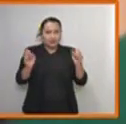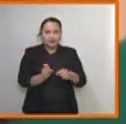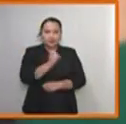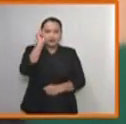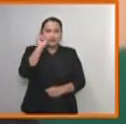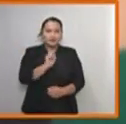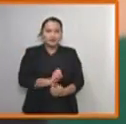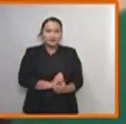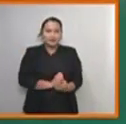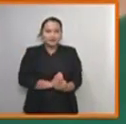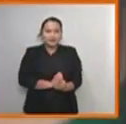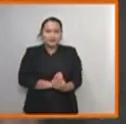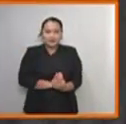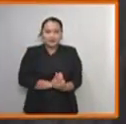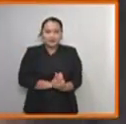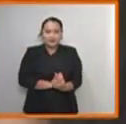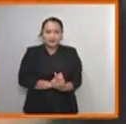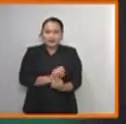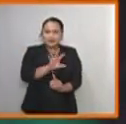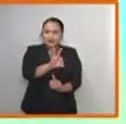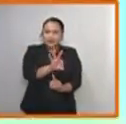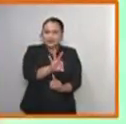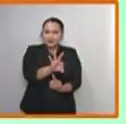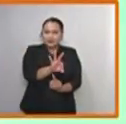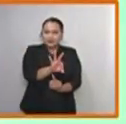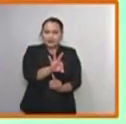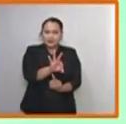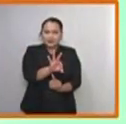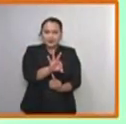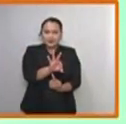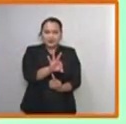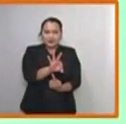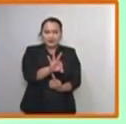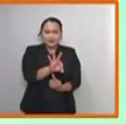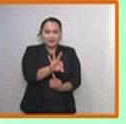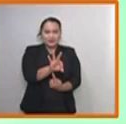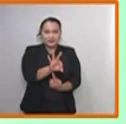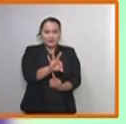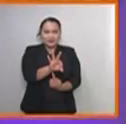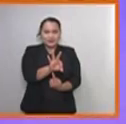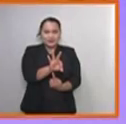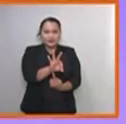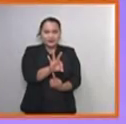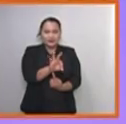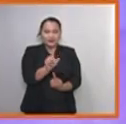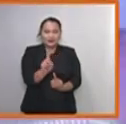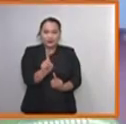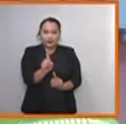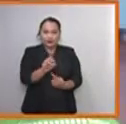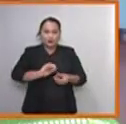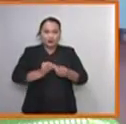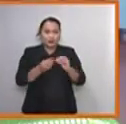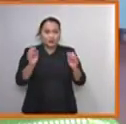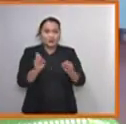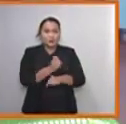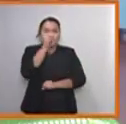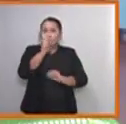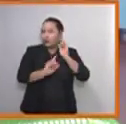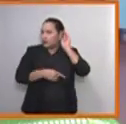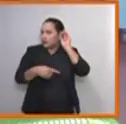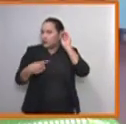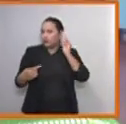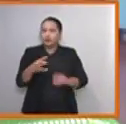es el 9. Segundo dígito, atentos. Y este es el 1. El número ganador en la vida es